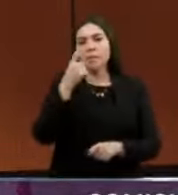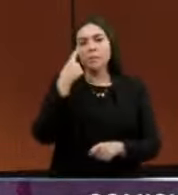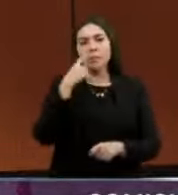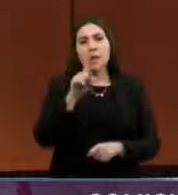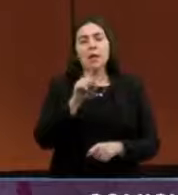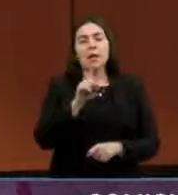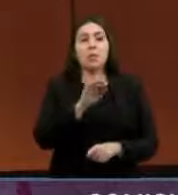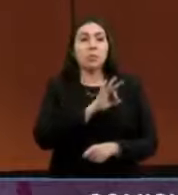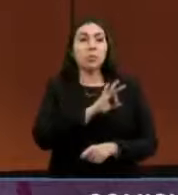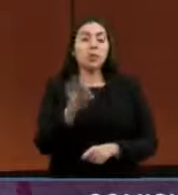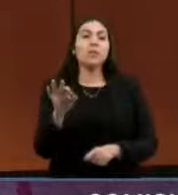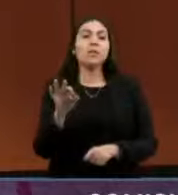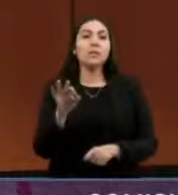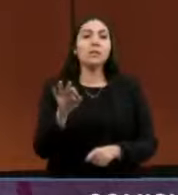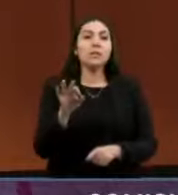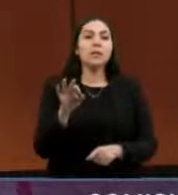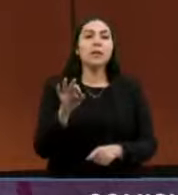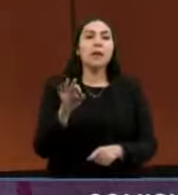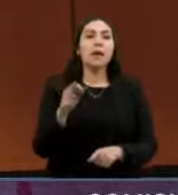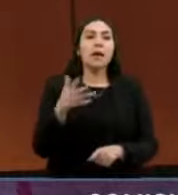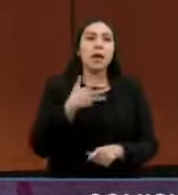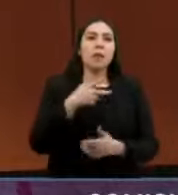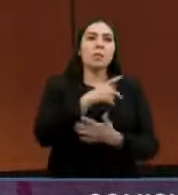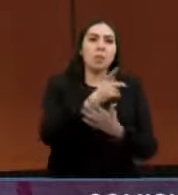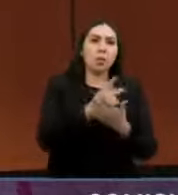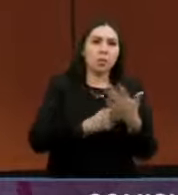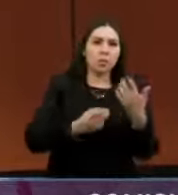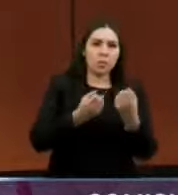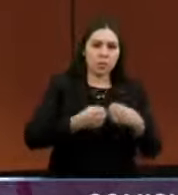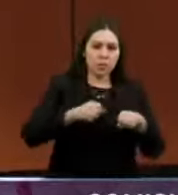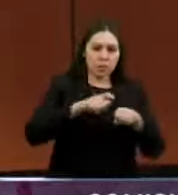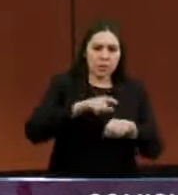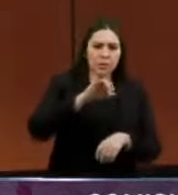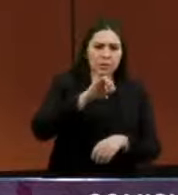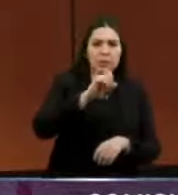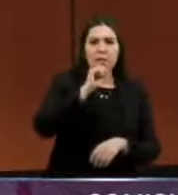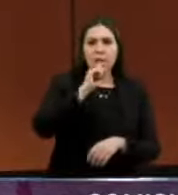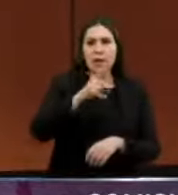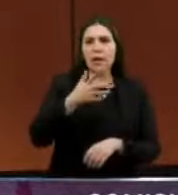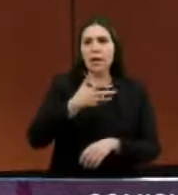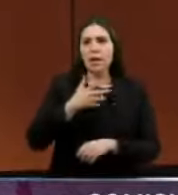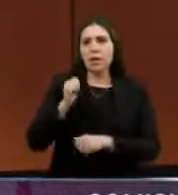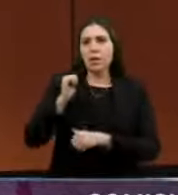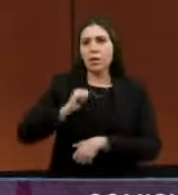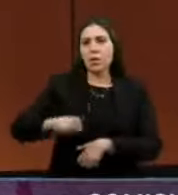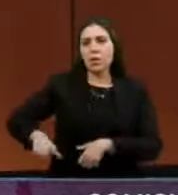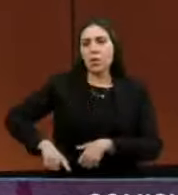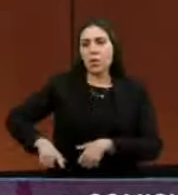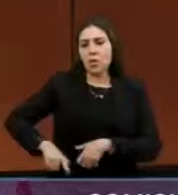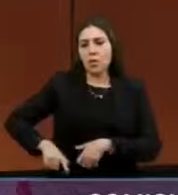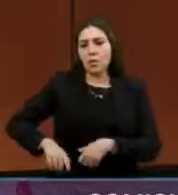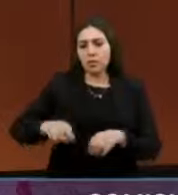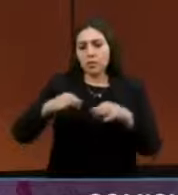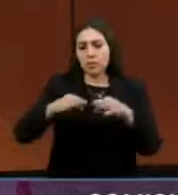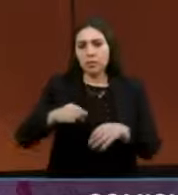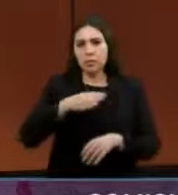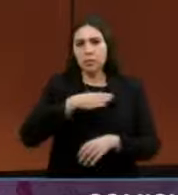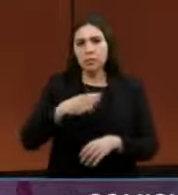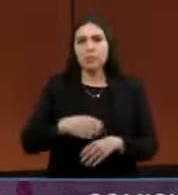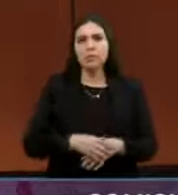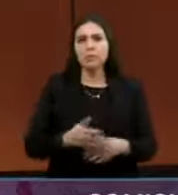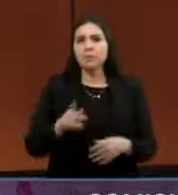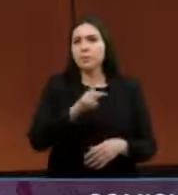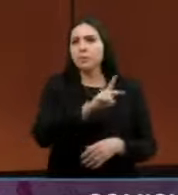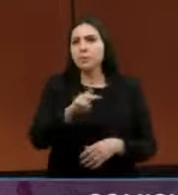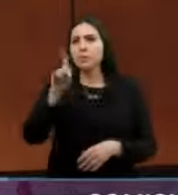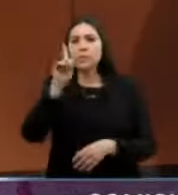sí, de que haya programas sociales, pero también que haya administración pública de calidad. Muchas, muchas gracias a mis